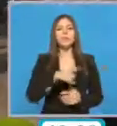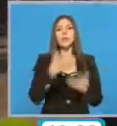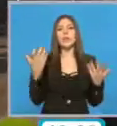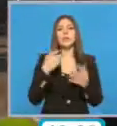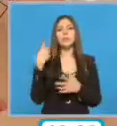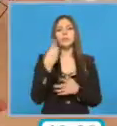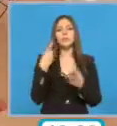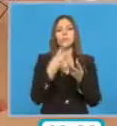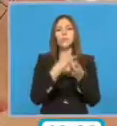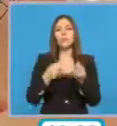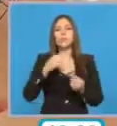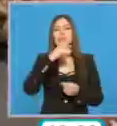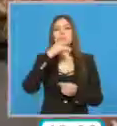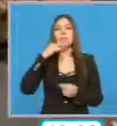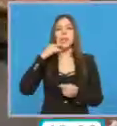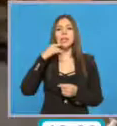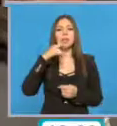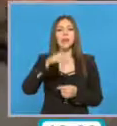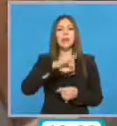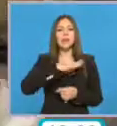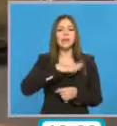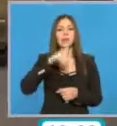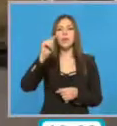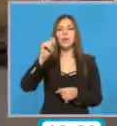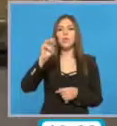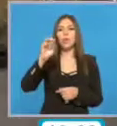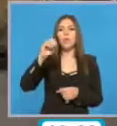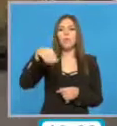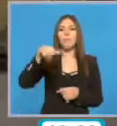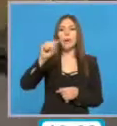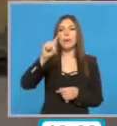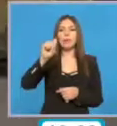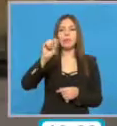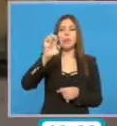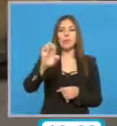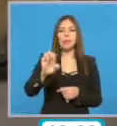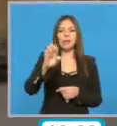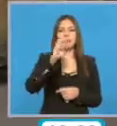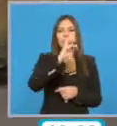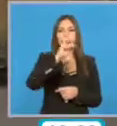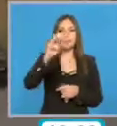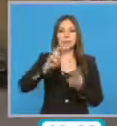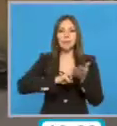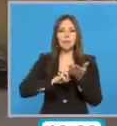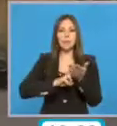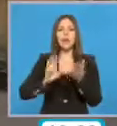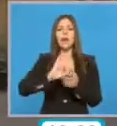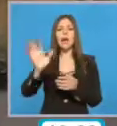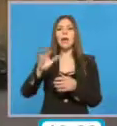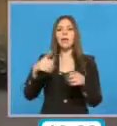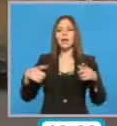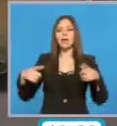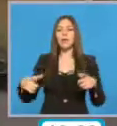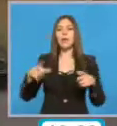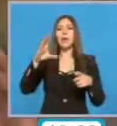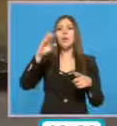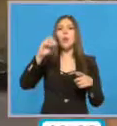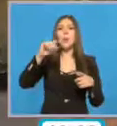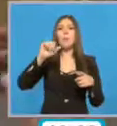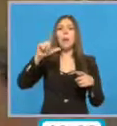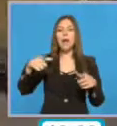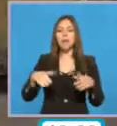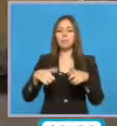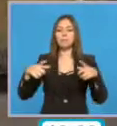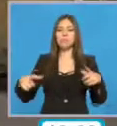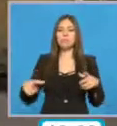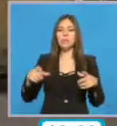Les explico rápidamente cómo es la salsa. Tenemos tomates previamente ya asados. Simplemente en un comal, por favor, Lili.